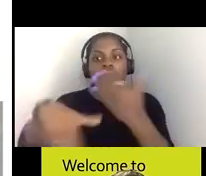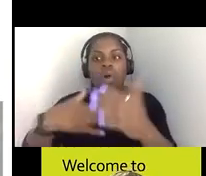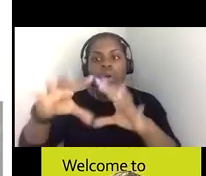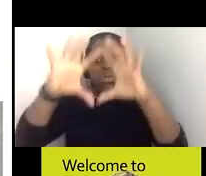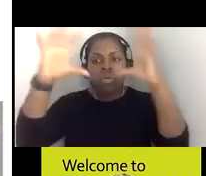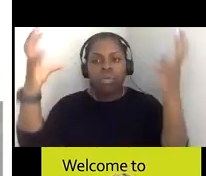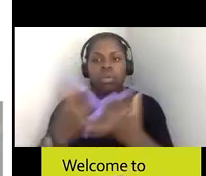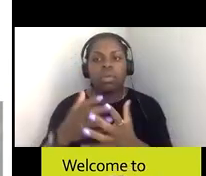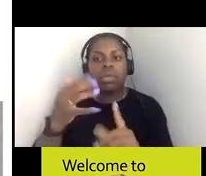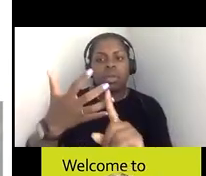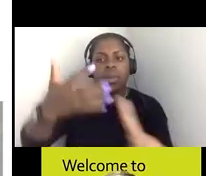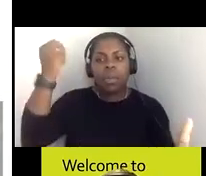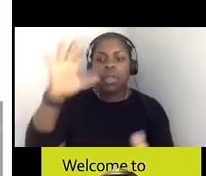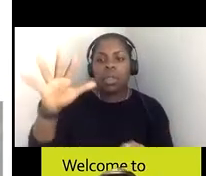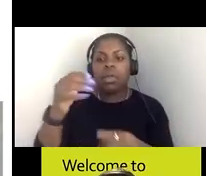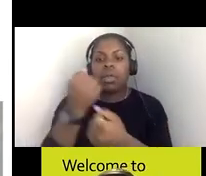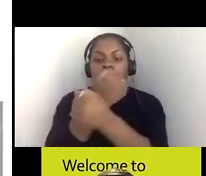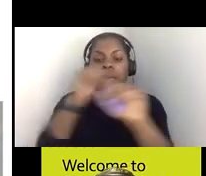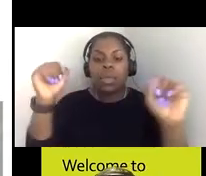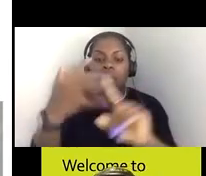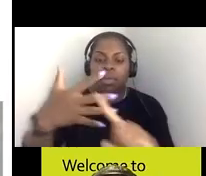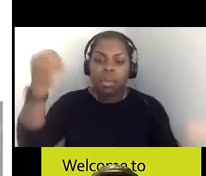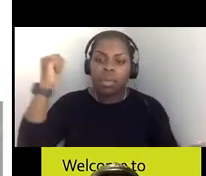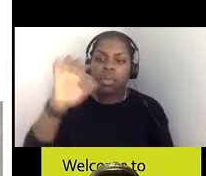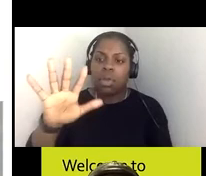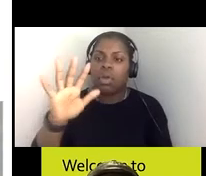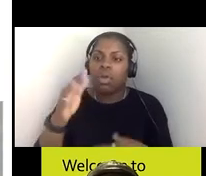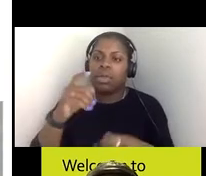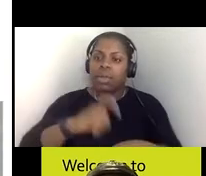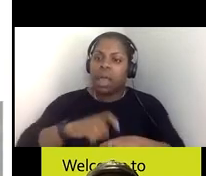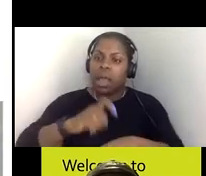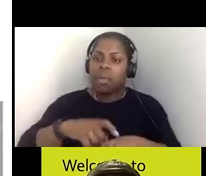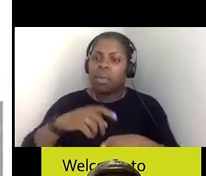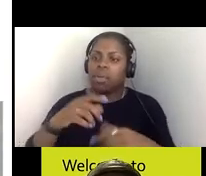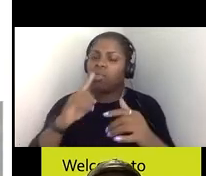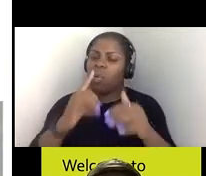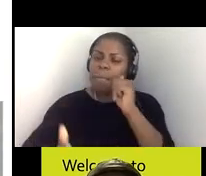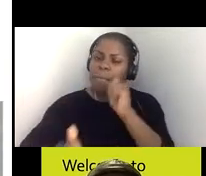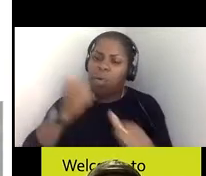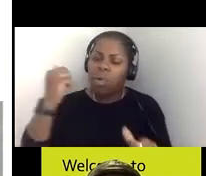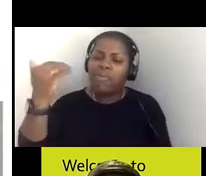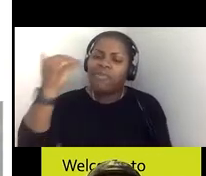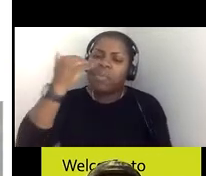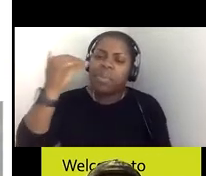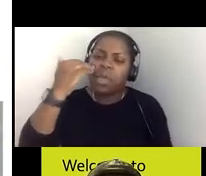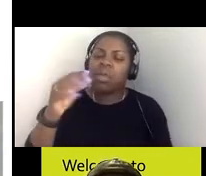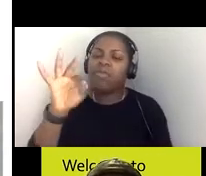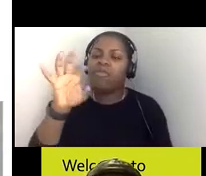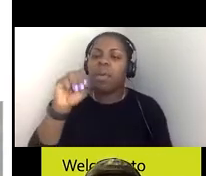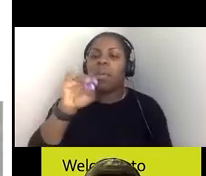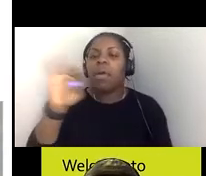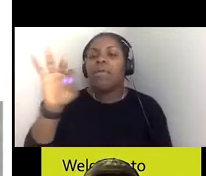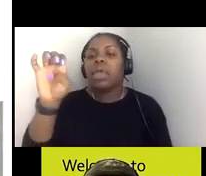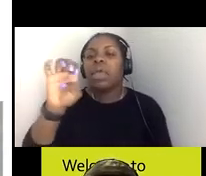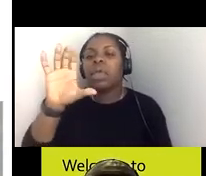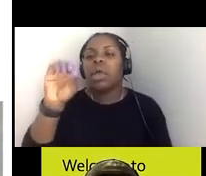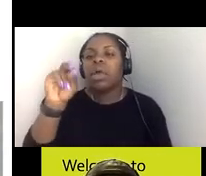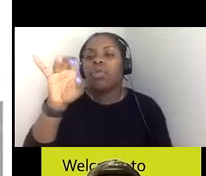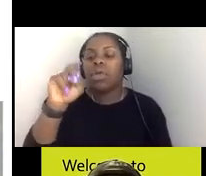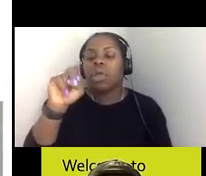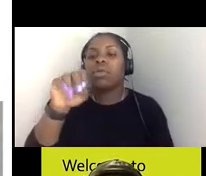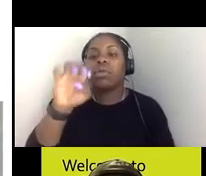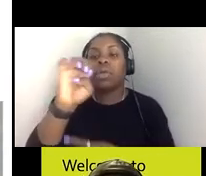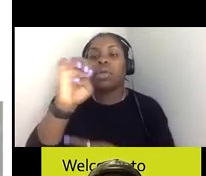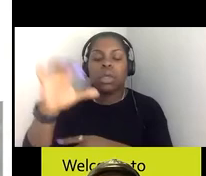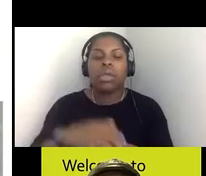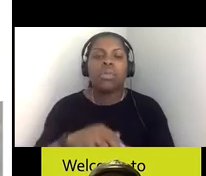electrónico y los elementos de encarcelación, porque todas estas cosas privan a las personas de su libertad. El monitoreo electrónico es la forma más